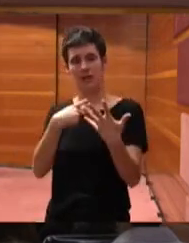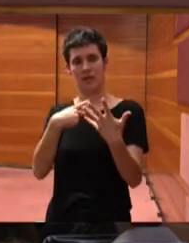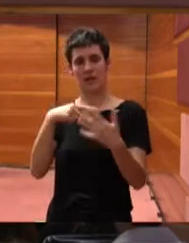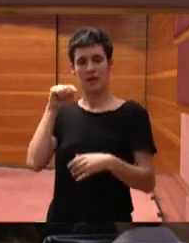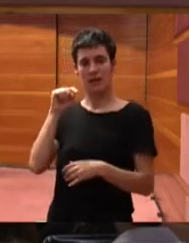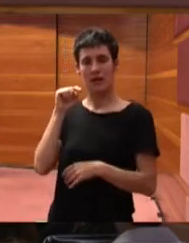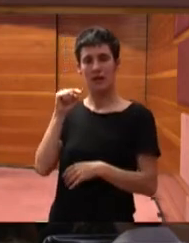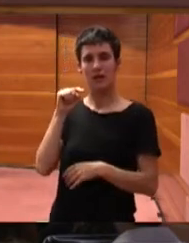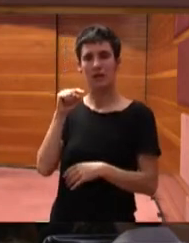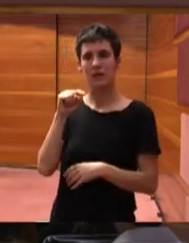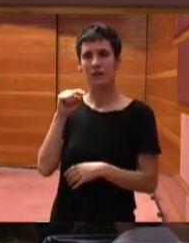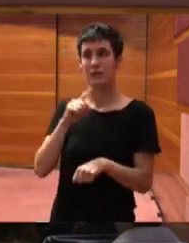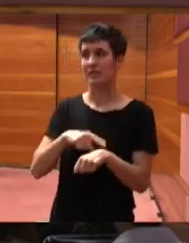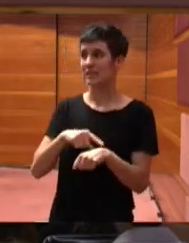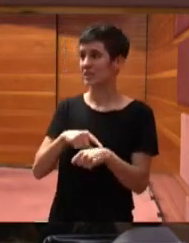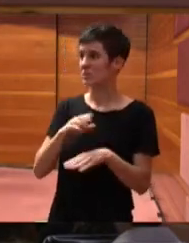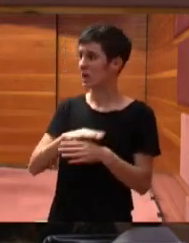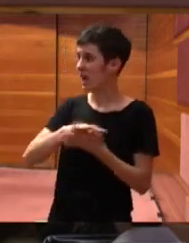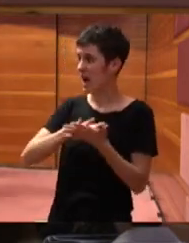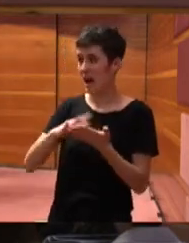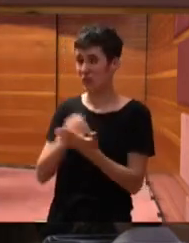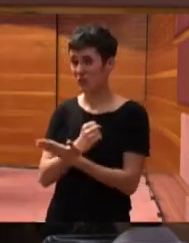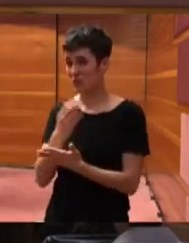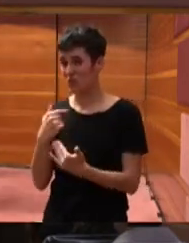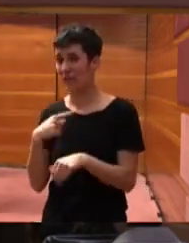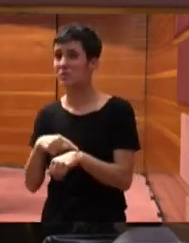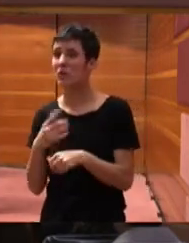Aquí seguramente no va a dar tiempo de todo, así que, por favor, ¿cuánto tiempo me queda?